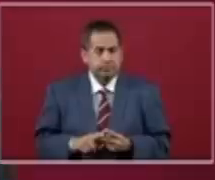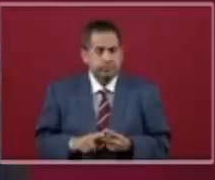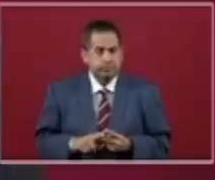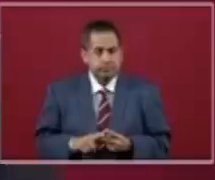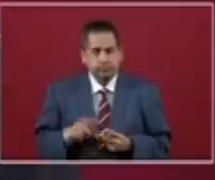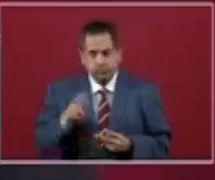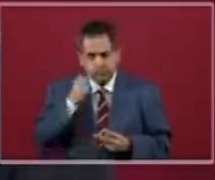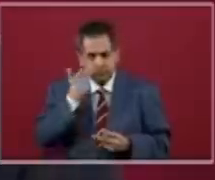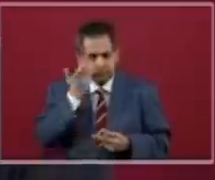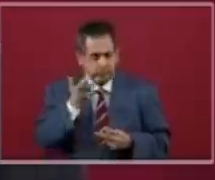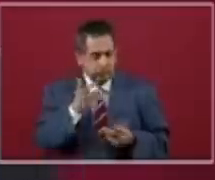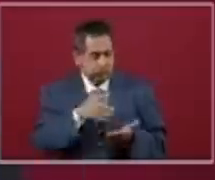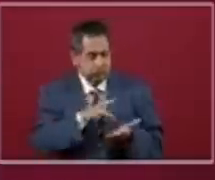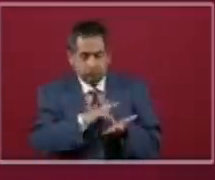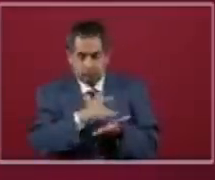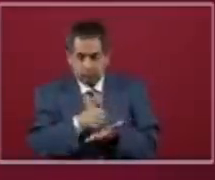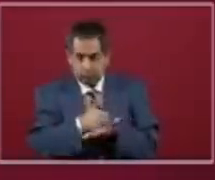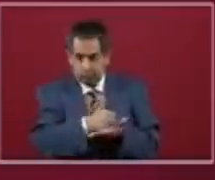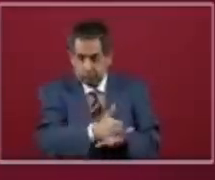ayudar